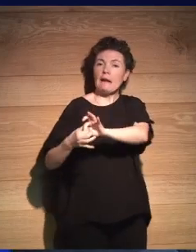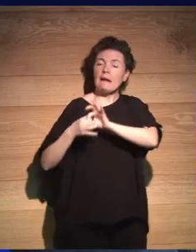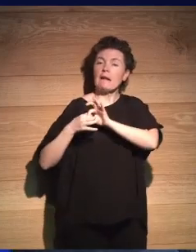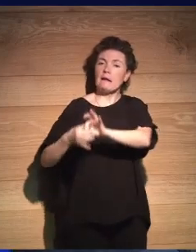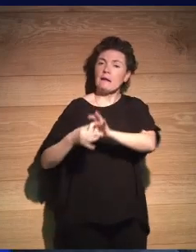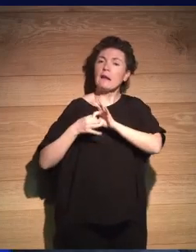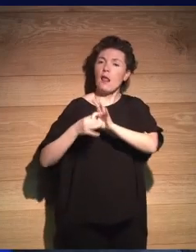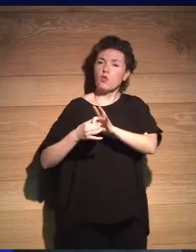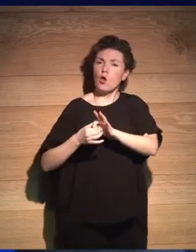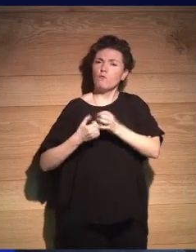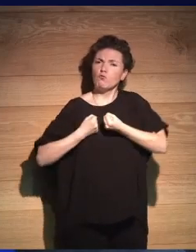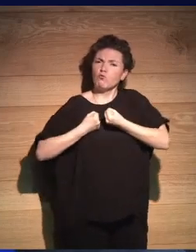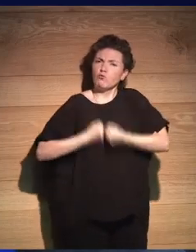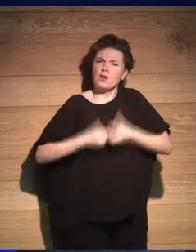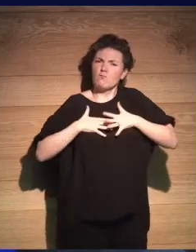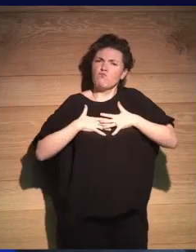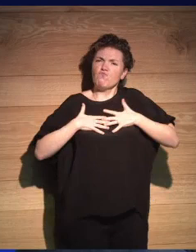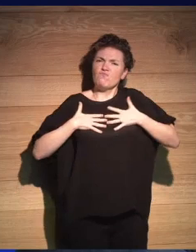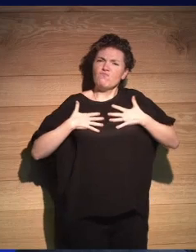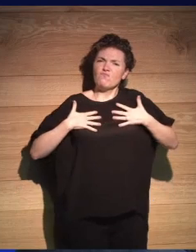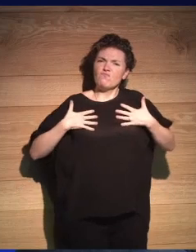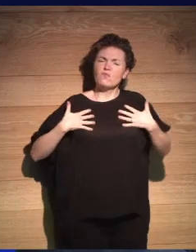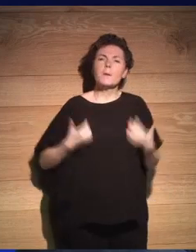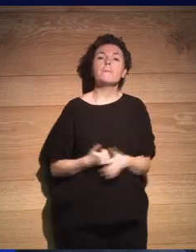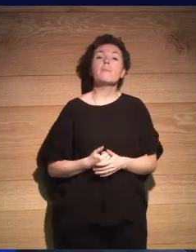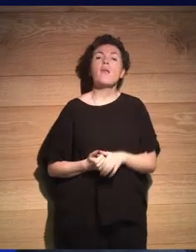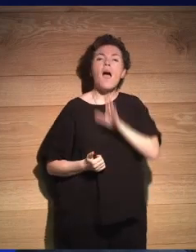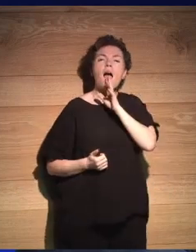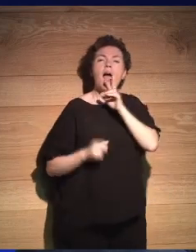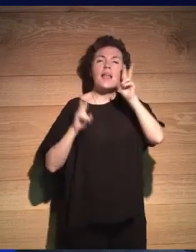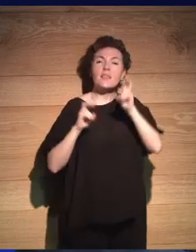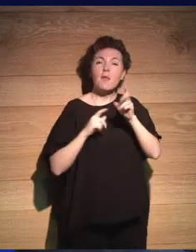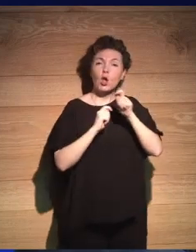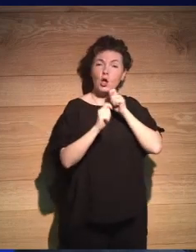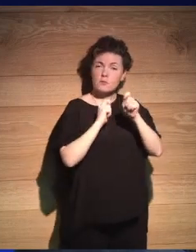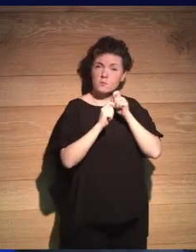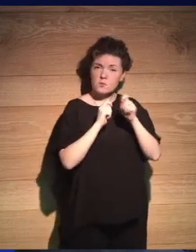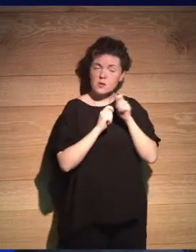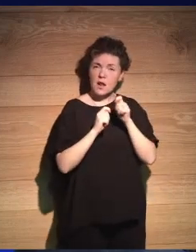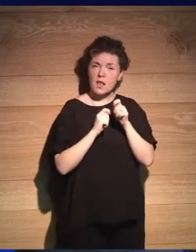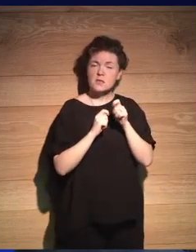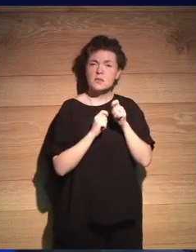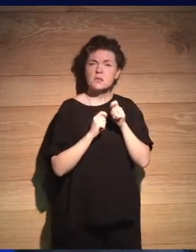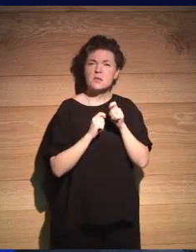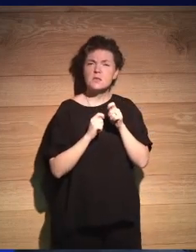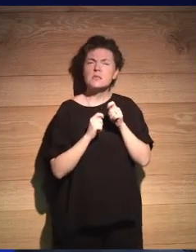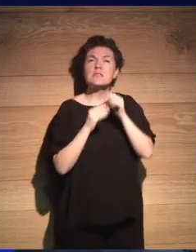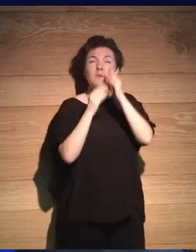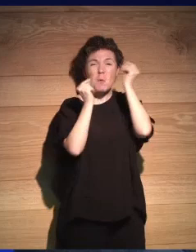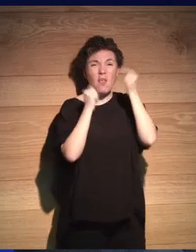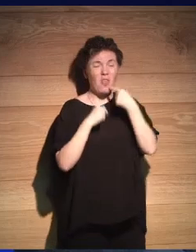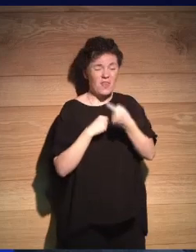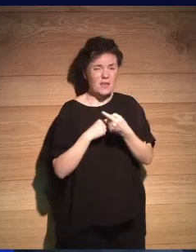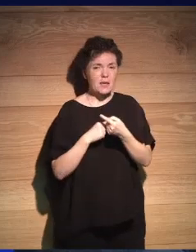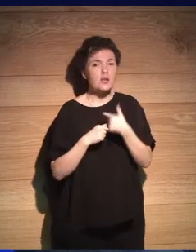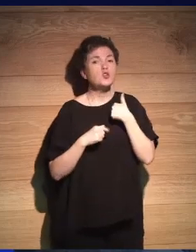muy apasionada, ¿no? Con respecto a lo que decía usted antes de los corresponsales, se me olvidaba decir que